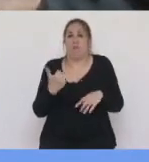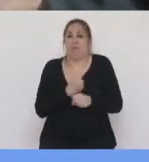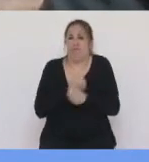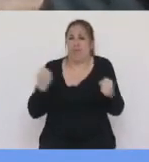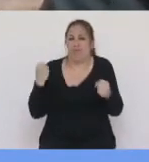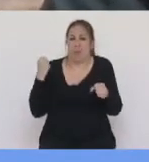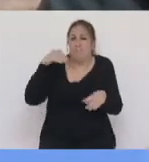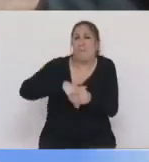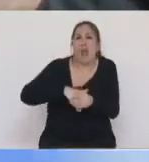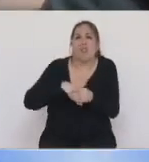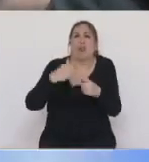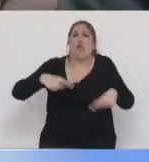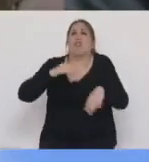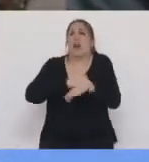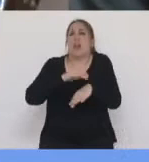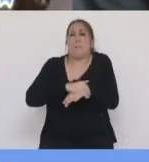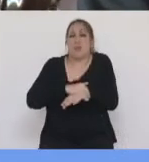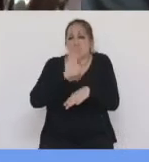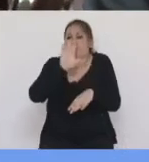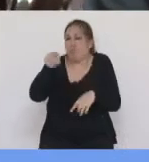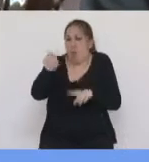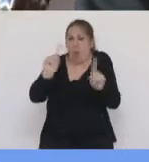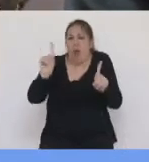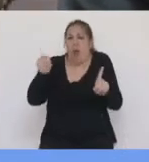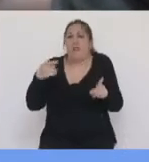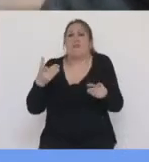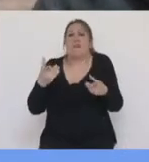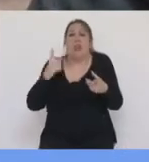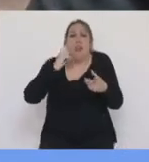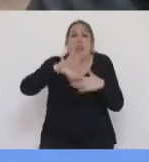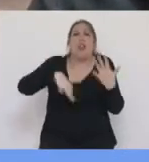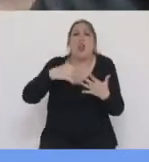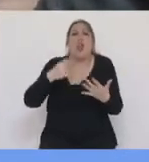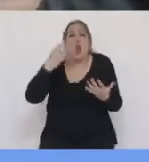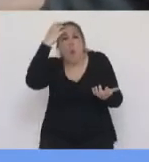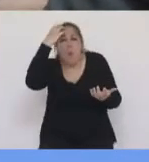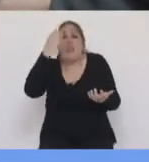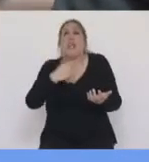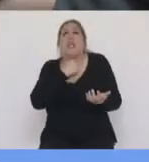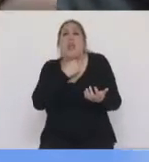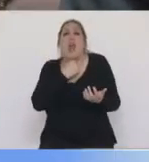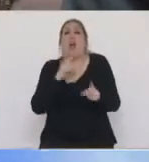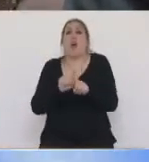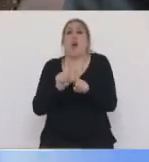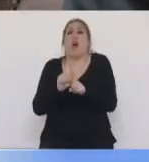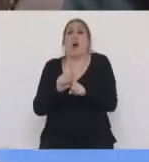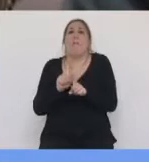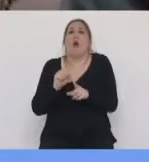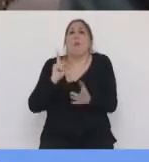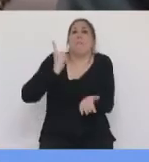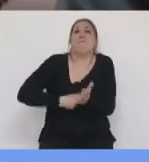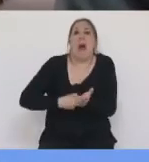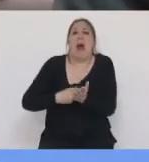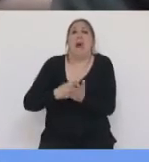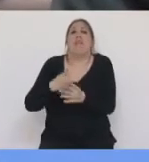ajenas y escándalos jurídicos de querer poner un tribunal por encima de los jueces